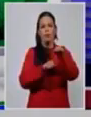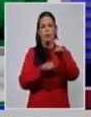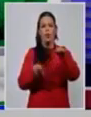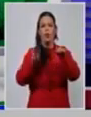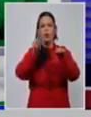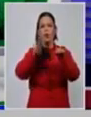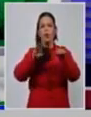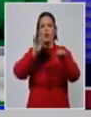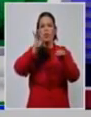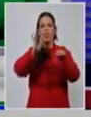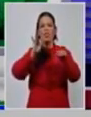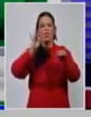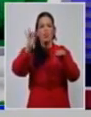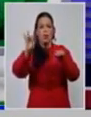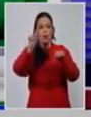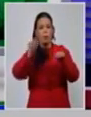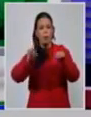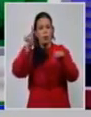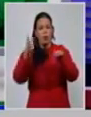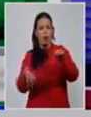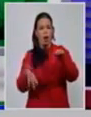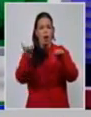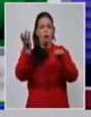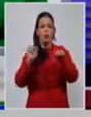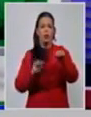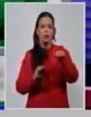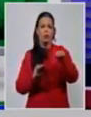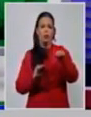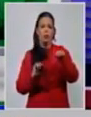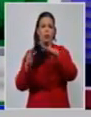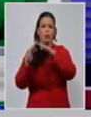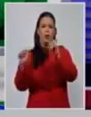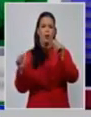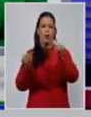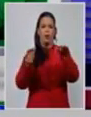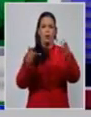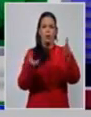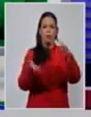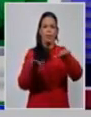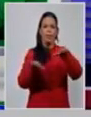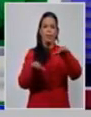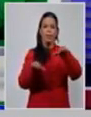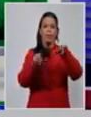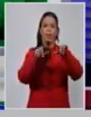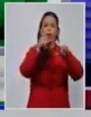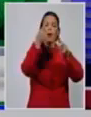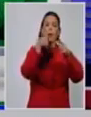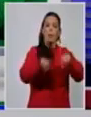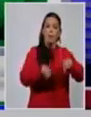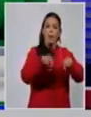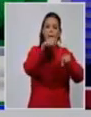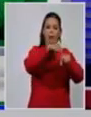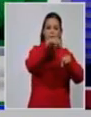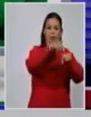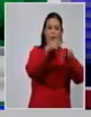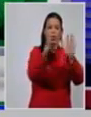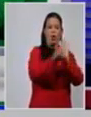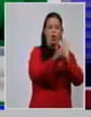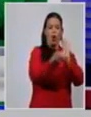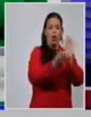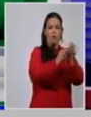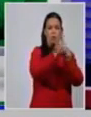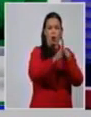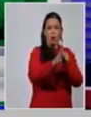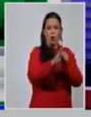277, porque la cifra de casos confirmados fue superior a esta. Por lo tanto,